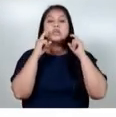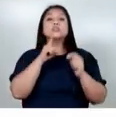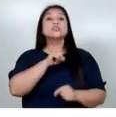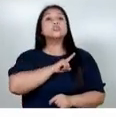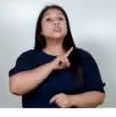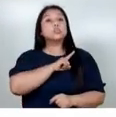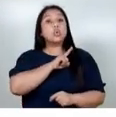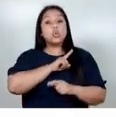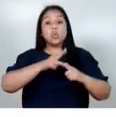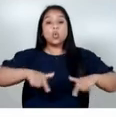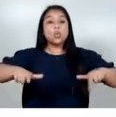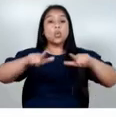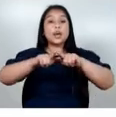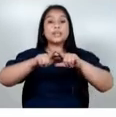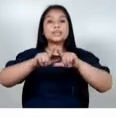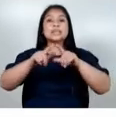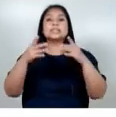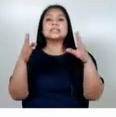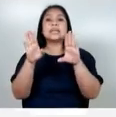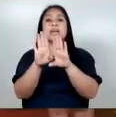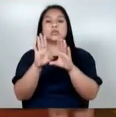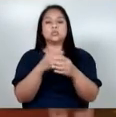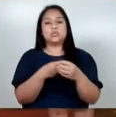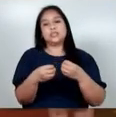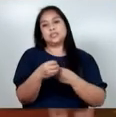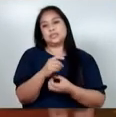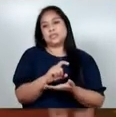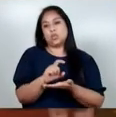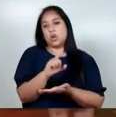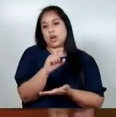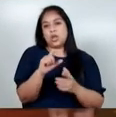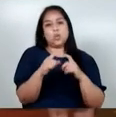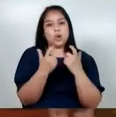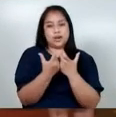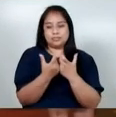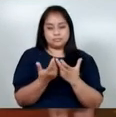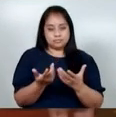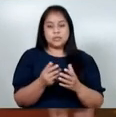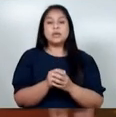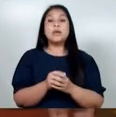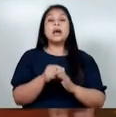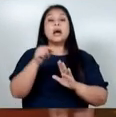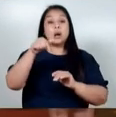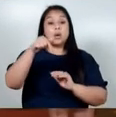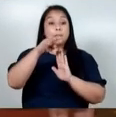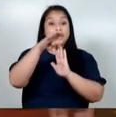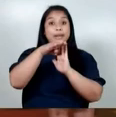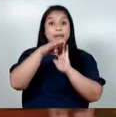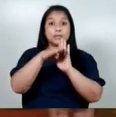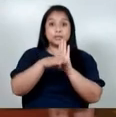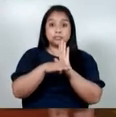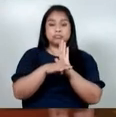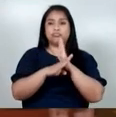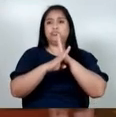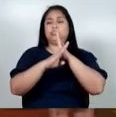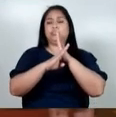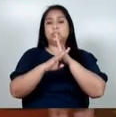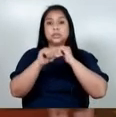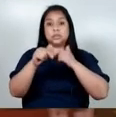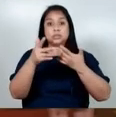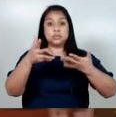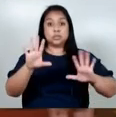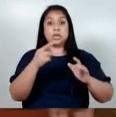utilizada solo en espacios cerrados. La desescalada de las medidas fue establecida, como mencioné antes,